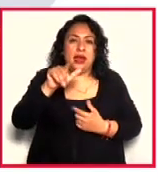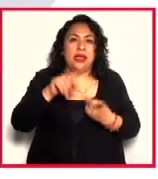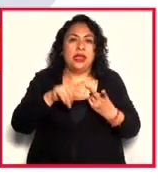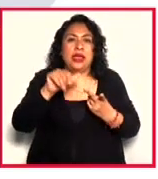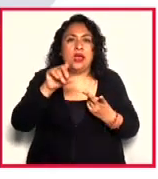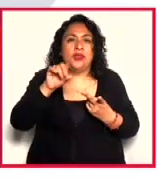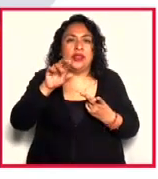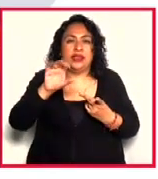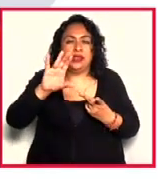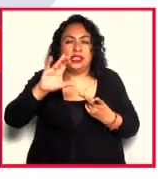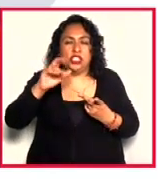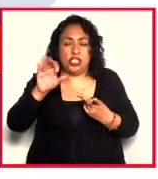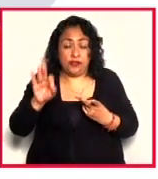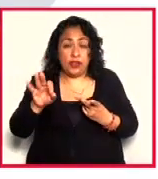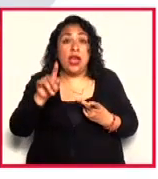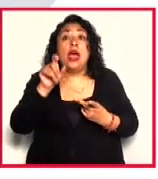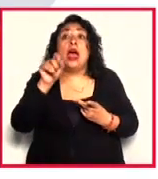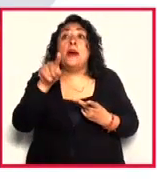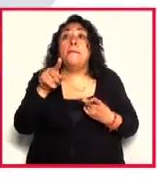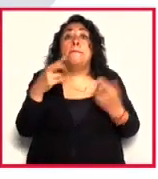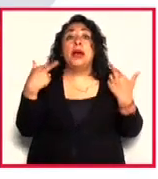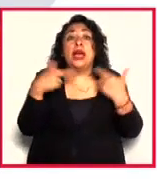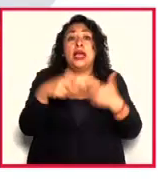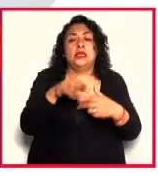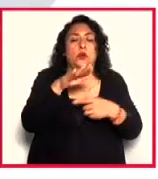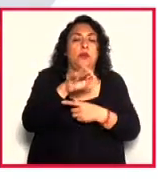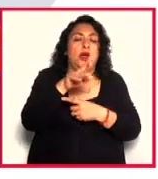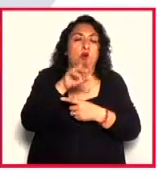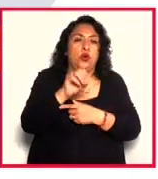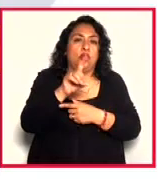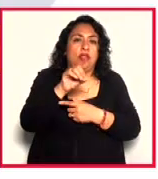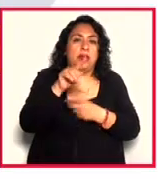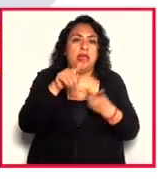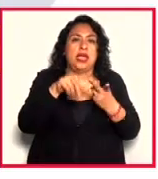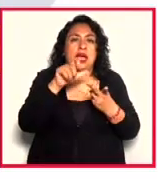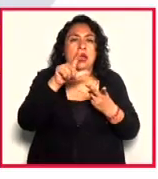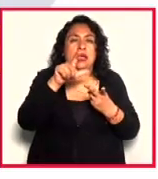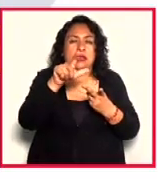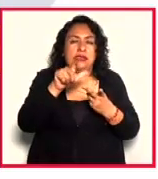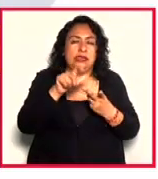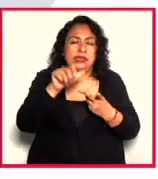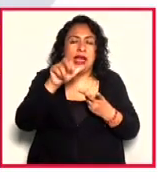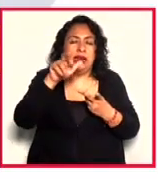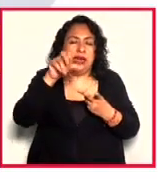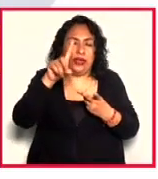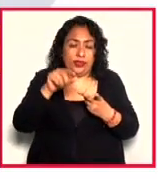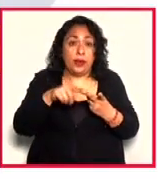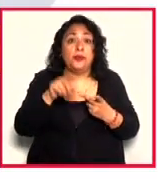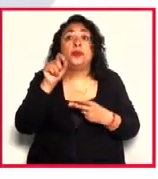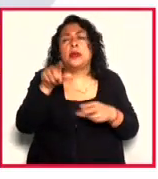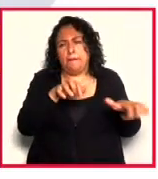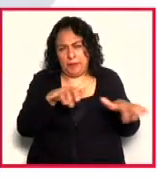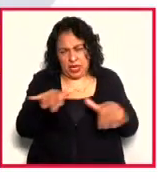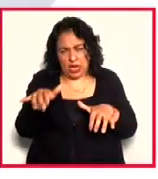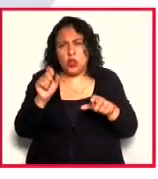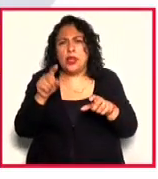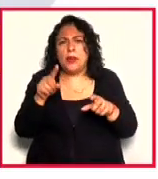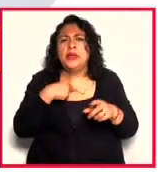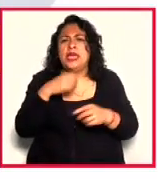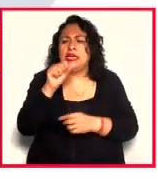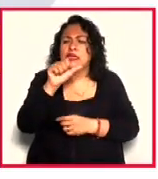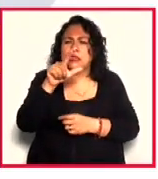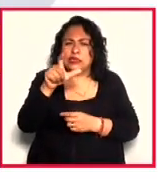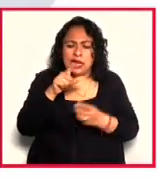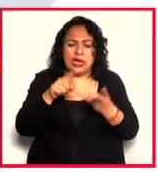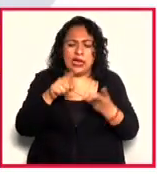Achif. Ha tenido como maestros a Mauro de María y Alexis Aranda, entre otros. Además del piano, toca el saxofón, violín,